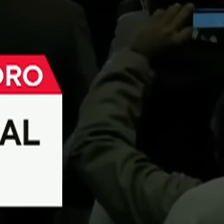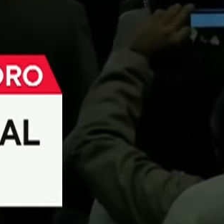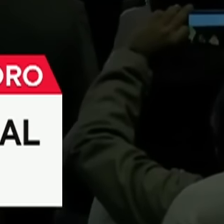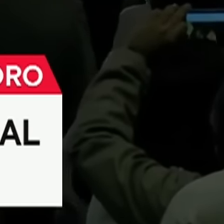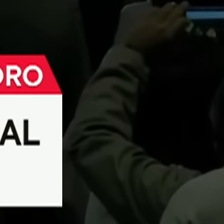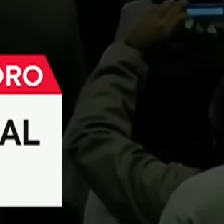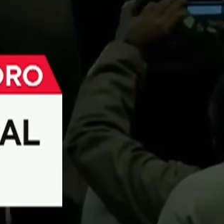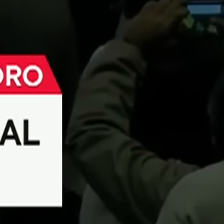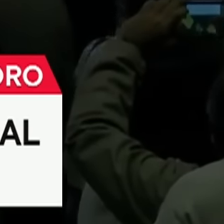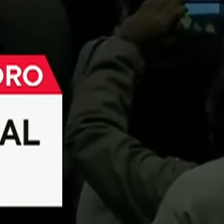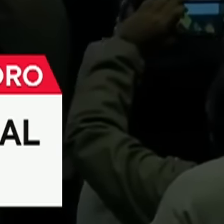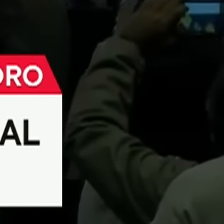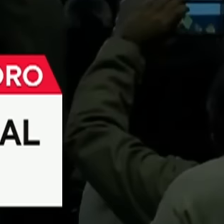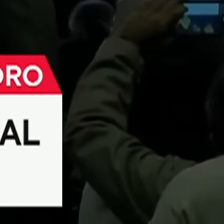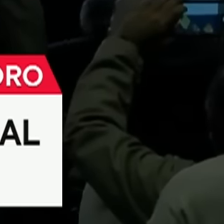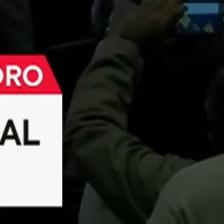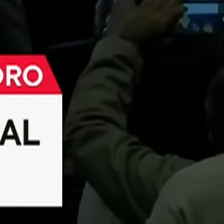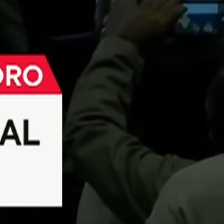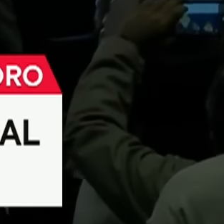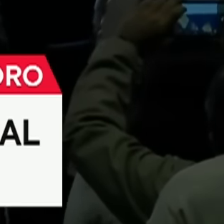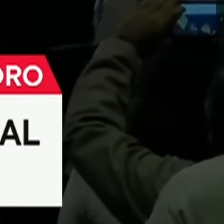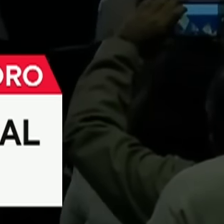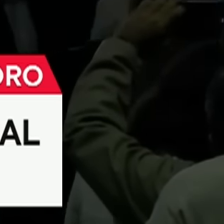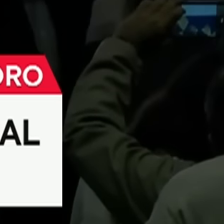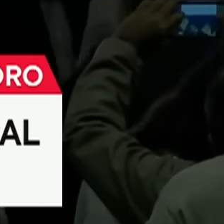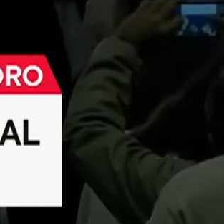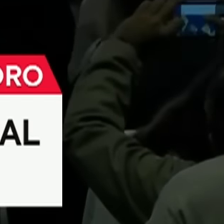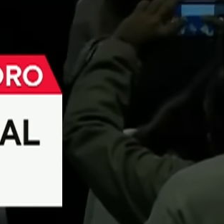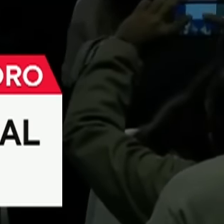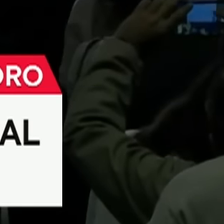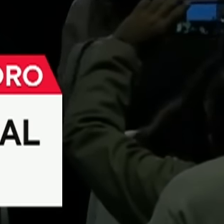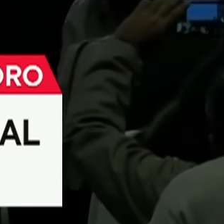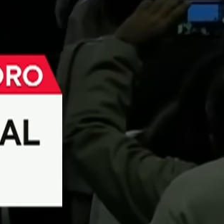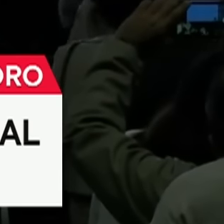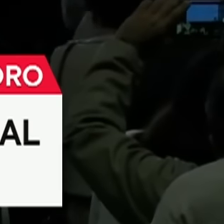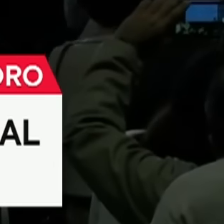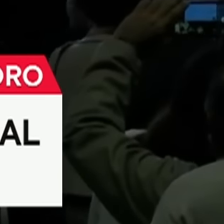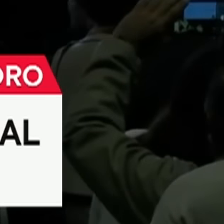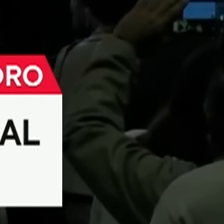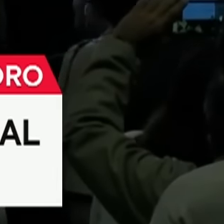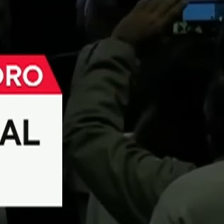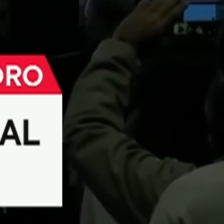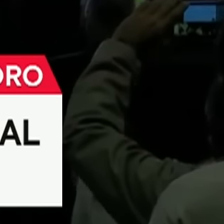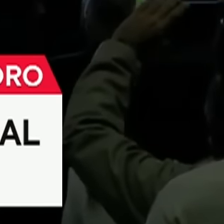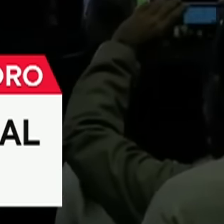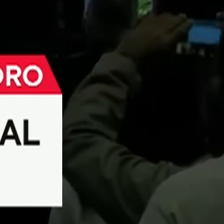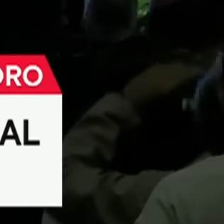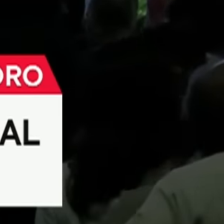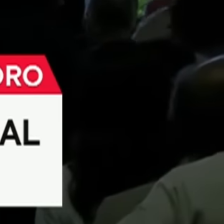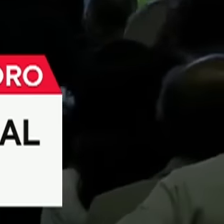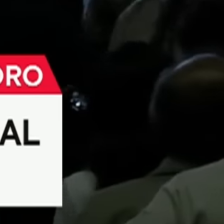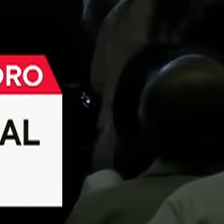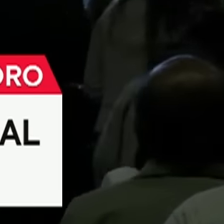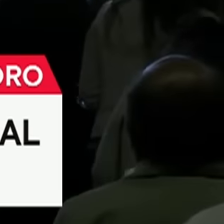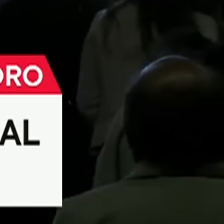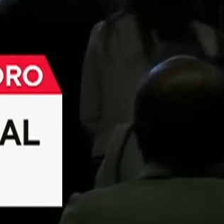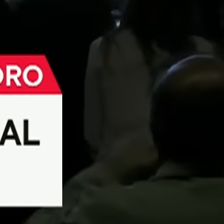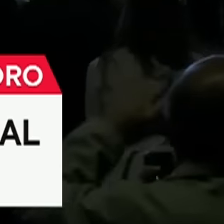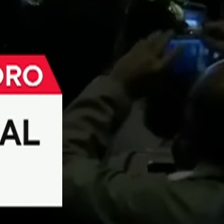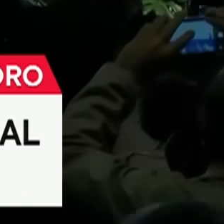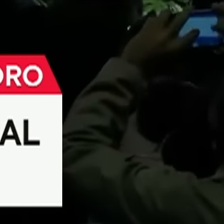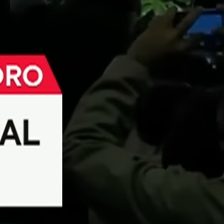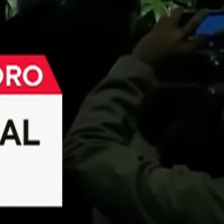del país y apoyando a los sectores que contribuyen significativamente al Producto Bruto Interno, a los ingresos tributarios del país y a la generación